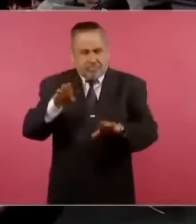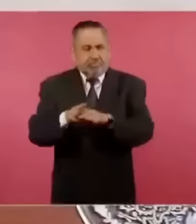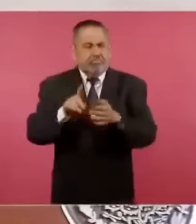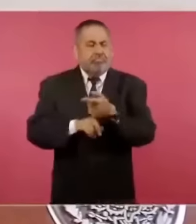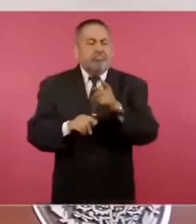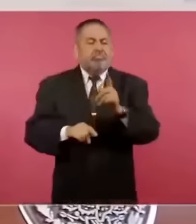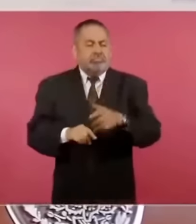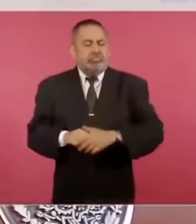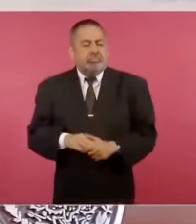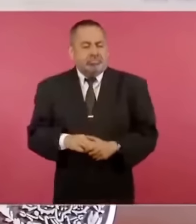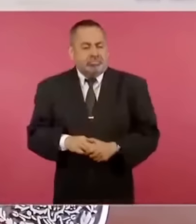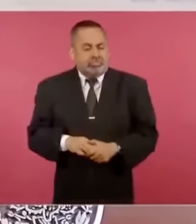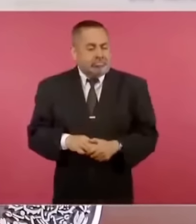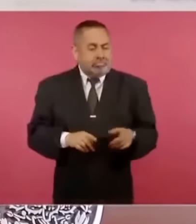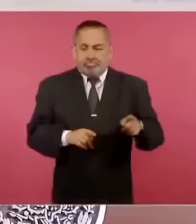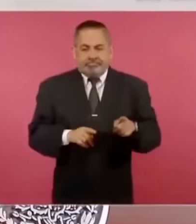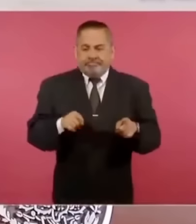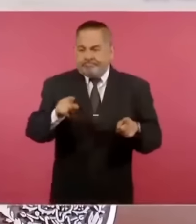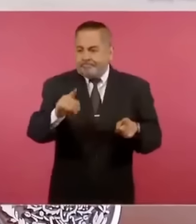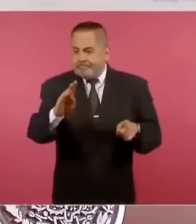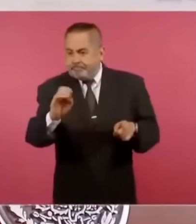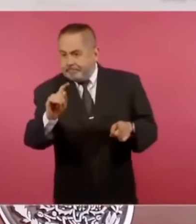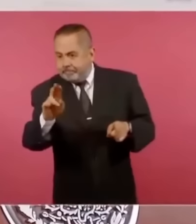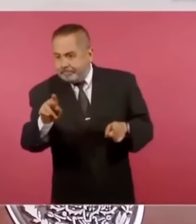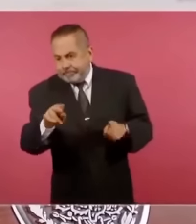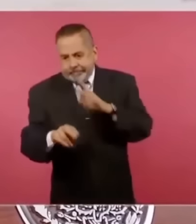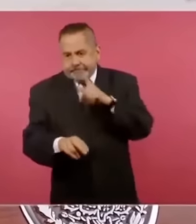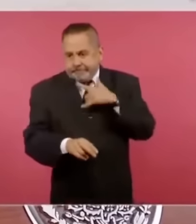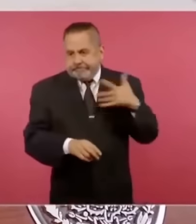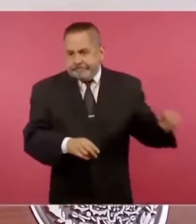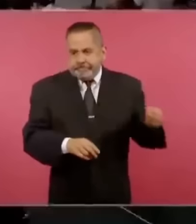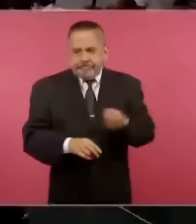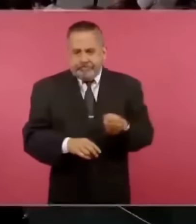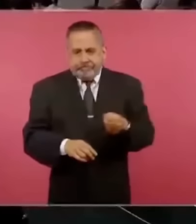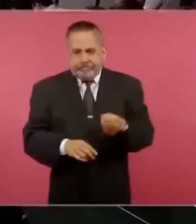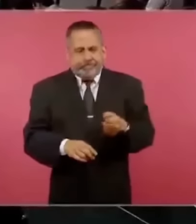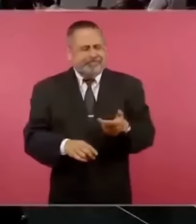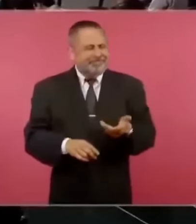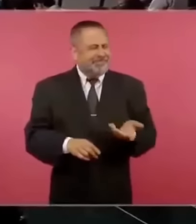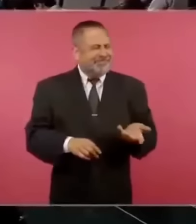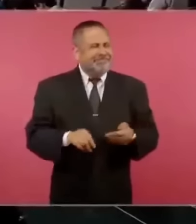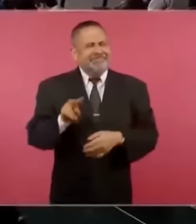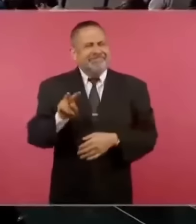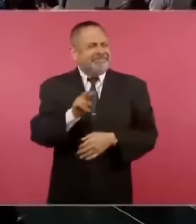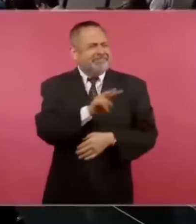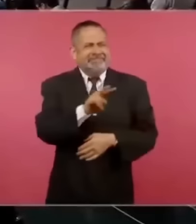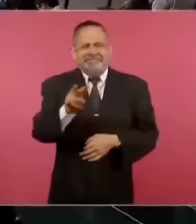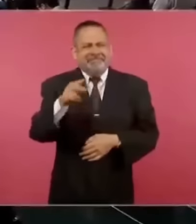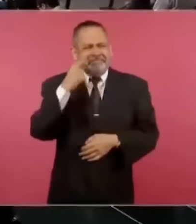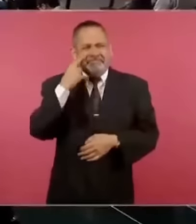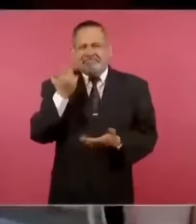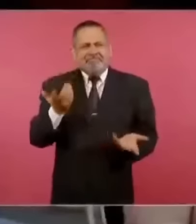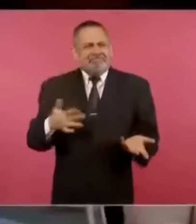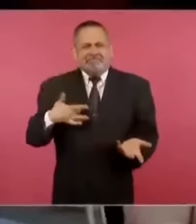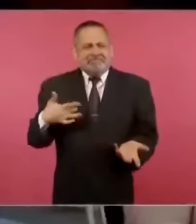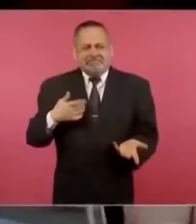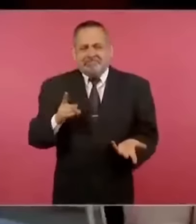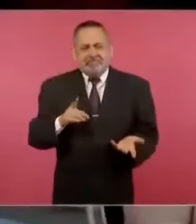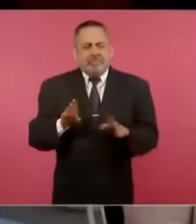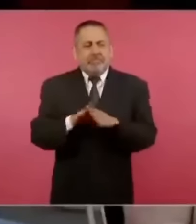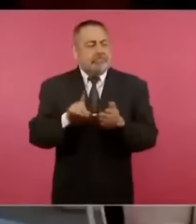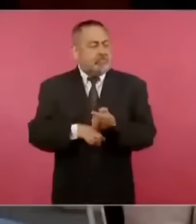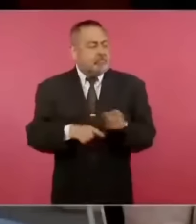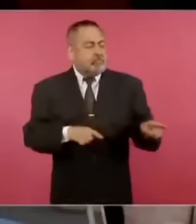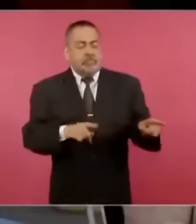hacerle contrapeso en una situación… pues a mí me parece muy deprimente, pero bueno, ¿cómo usan al